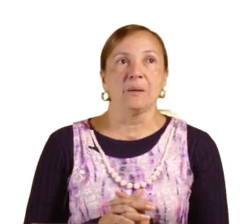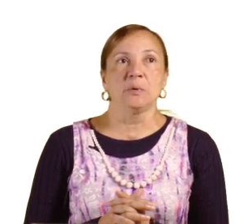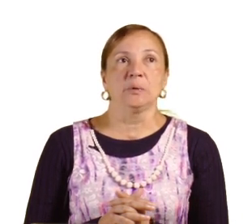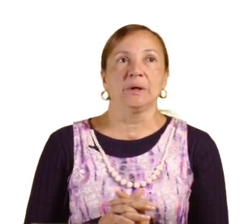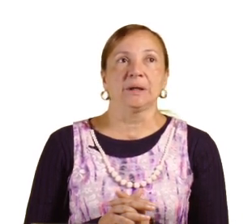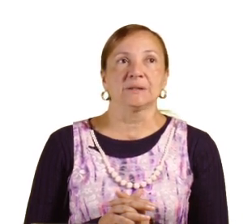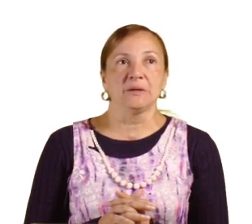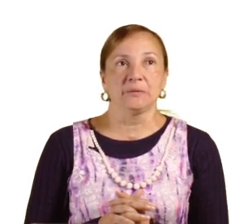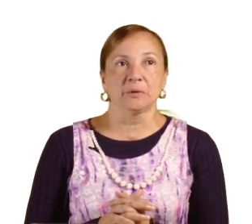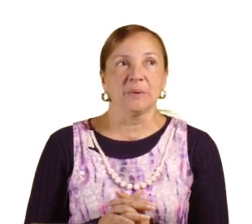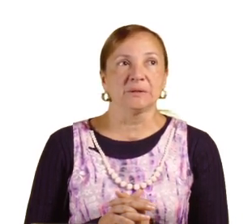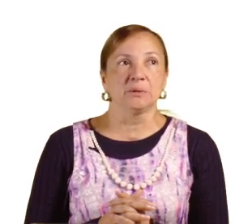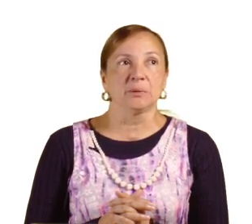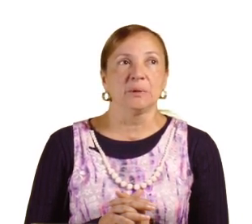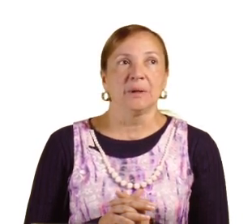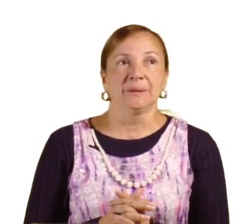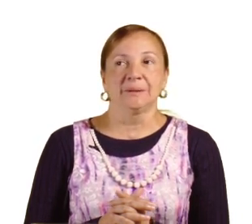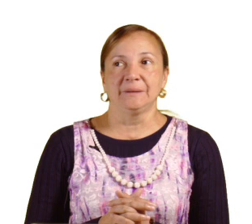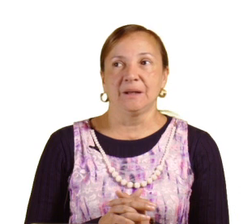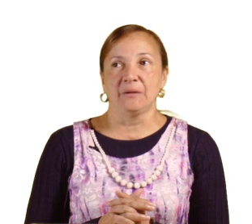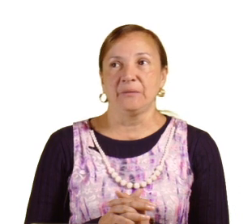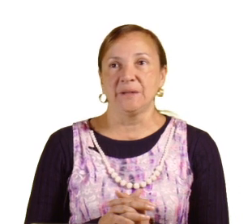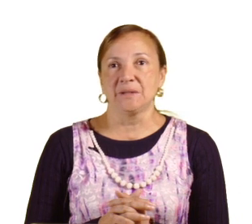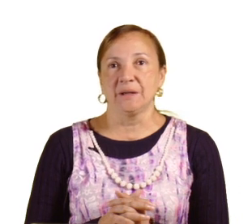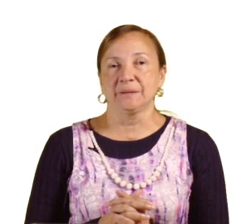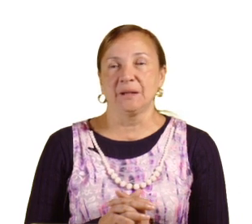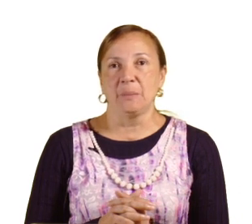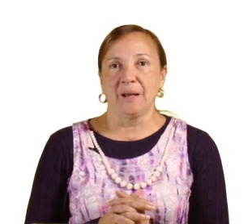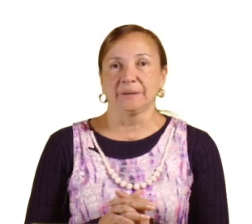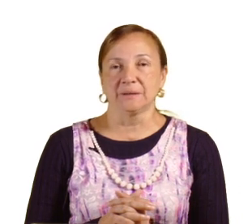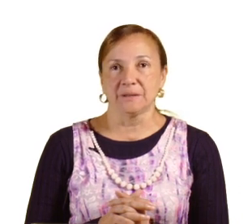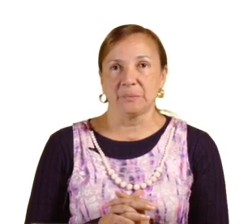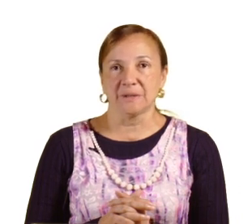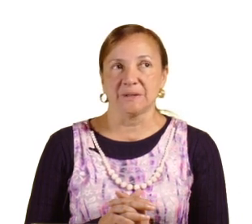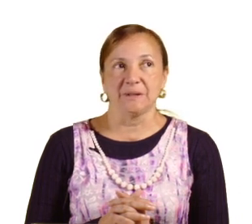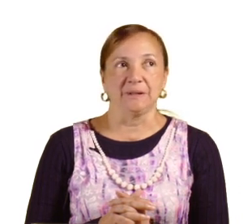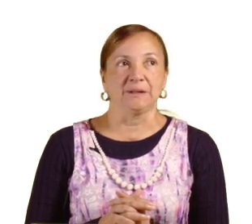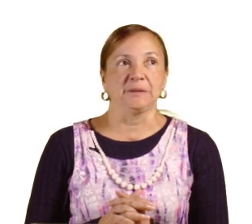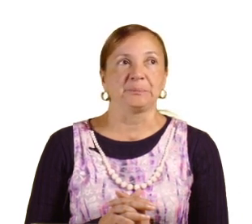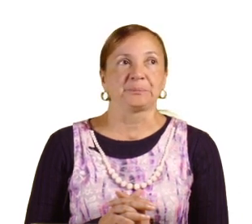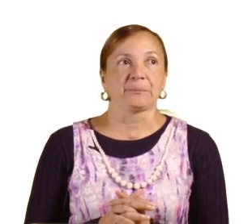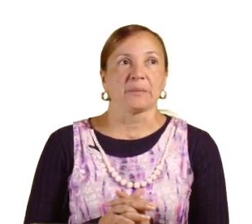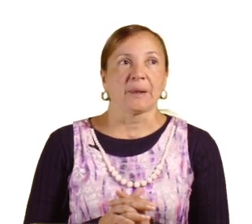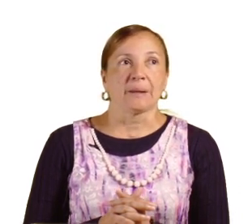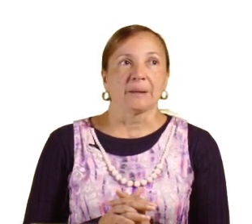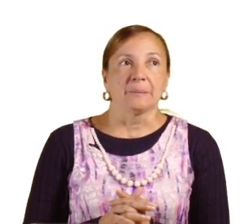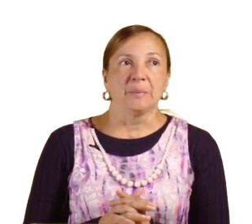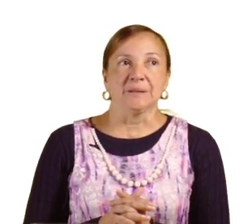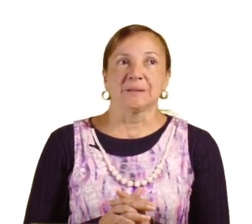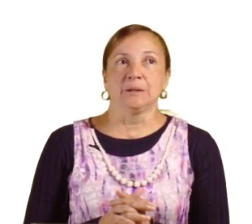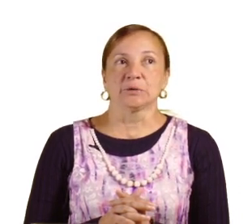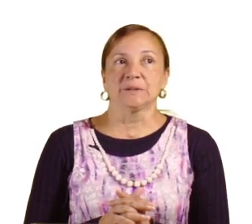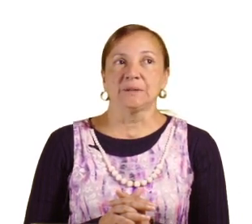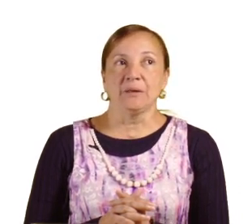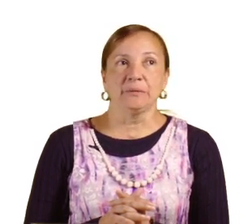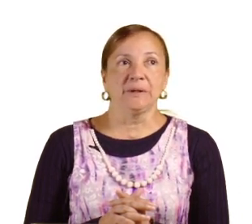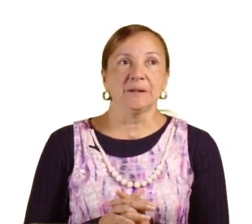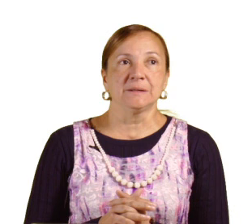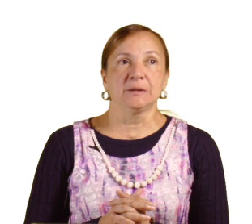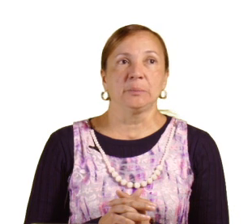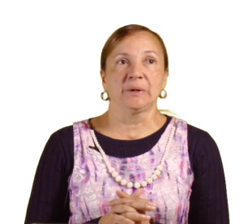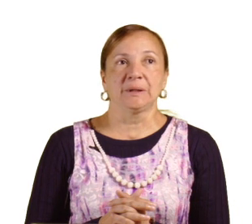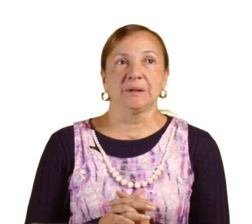cualquier cambio en esa información desde la fecha del balance precedente. B. Si los